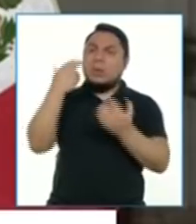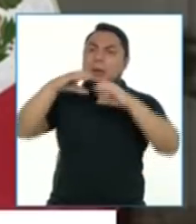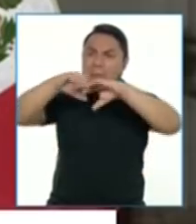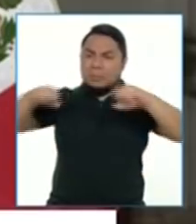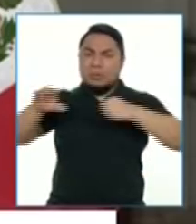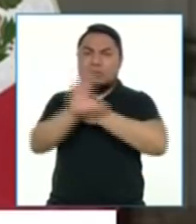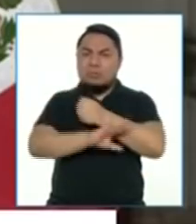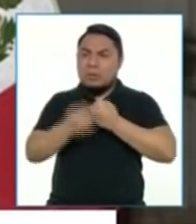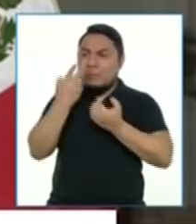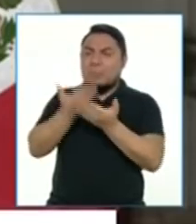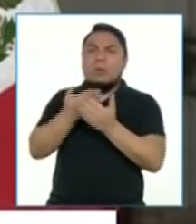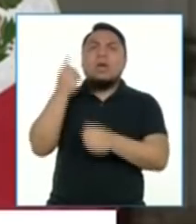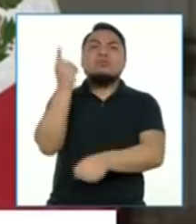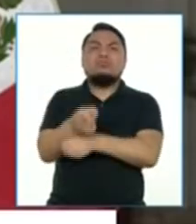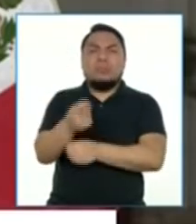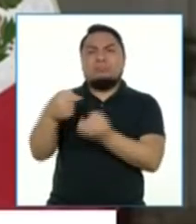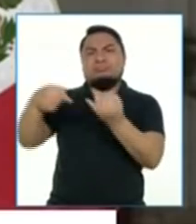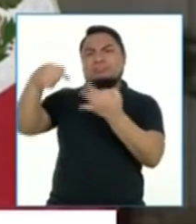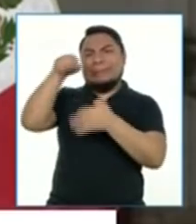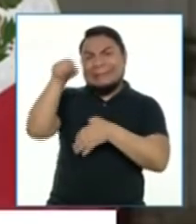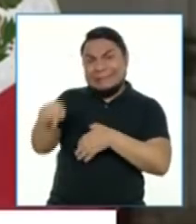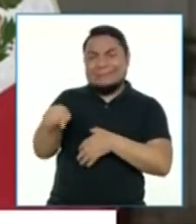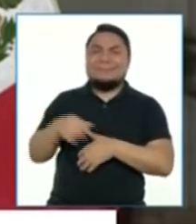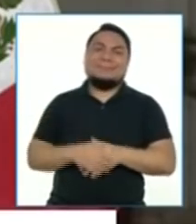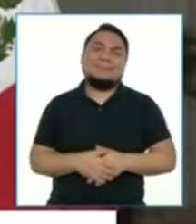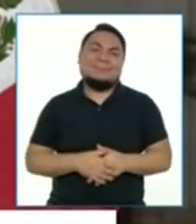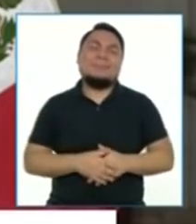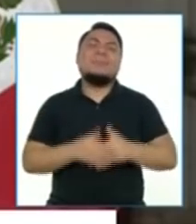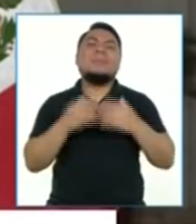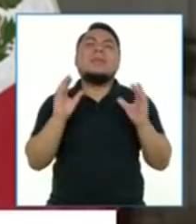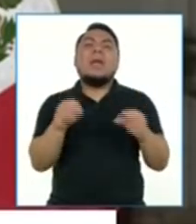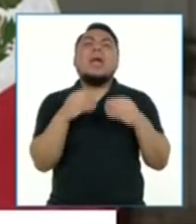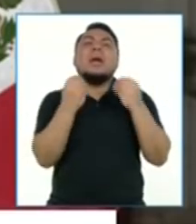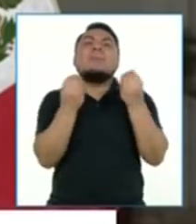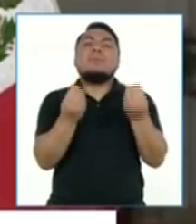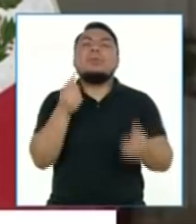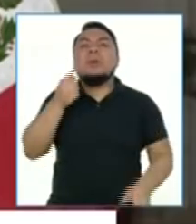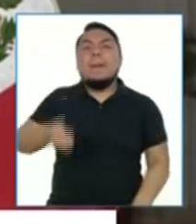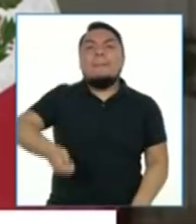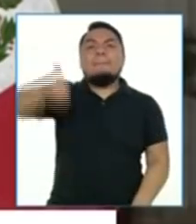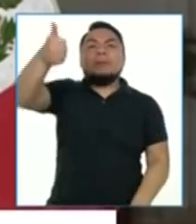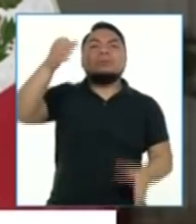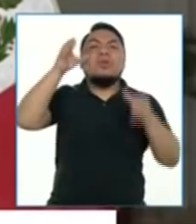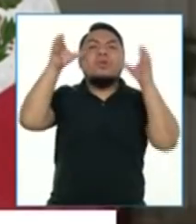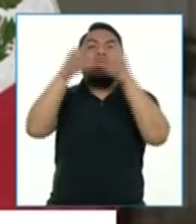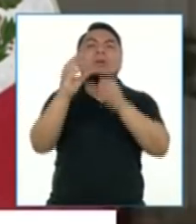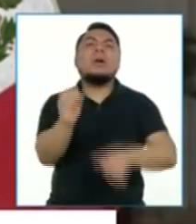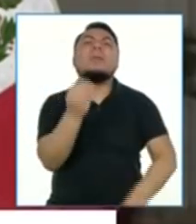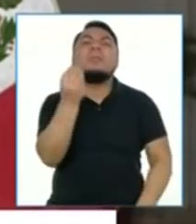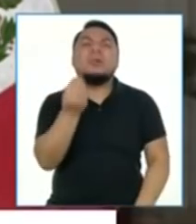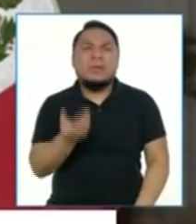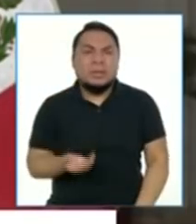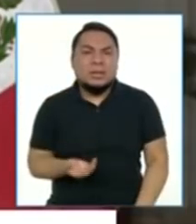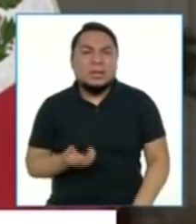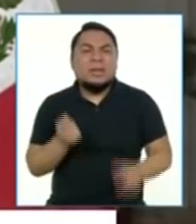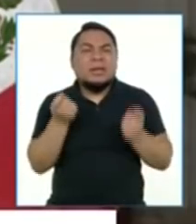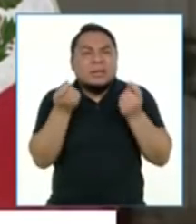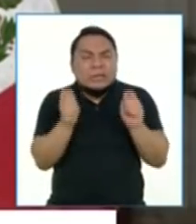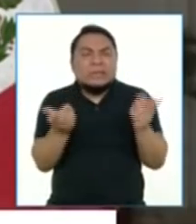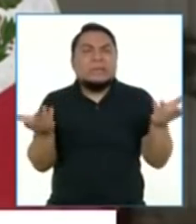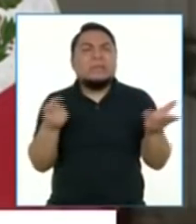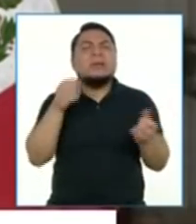declarar una cosa o no decir lo que efectivamente sucedió y es grave también porque